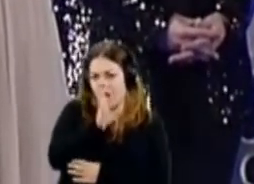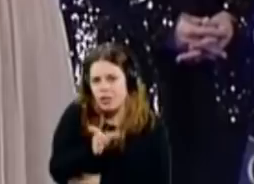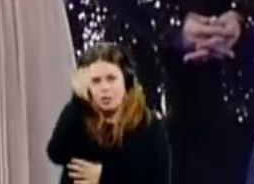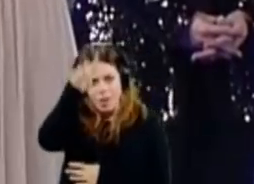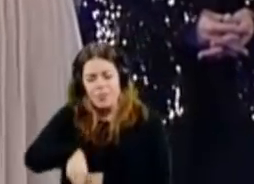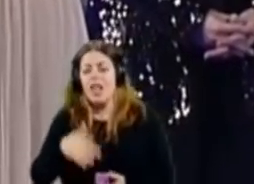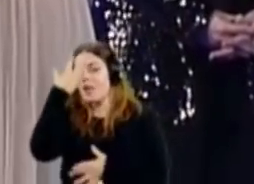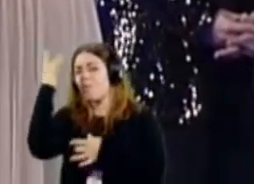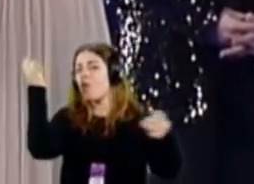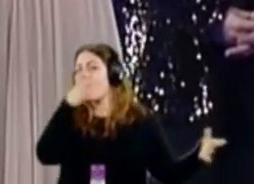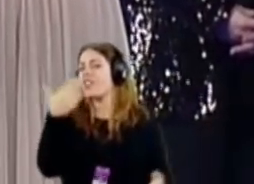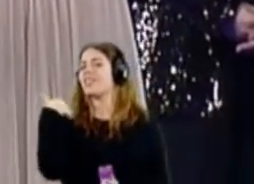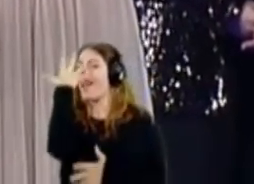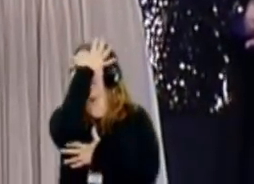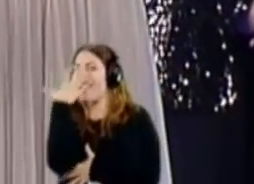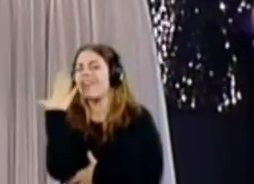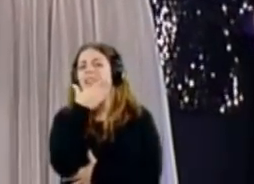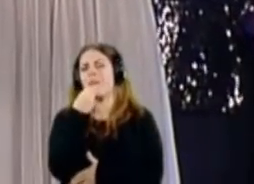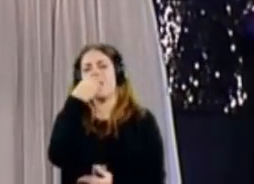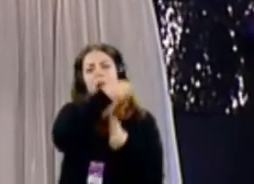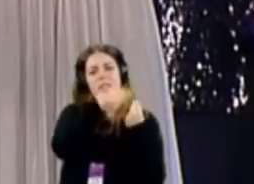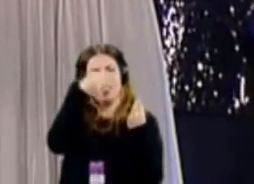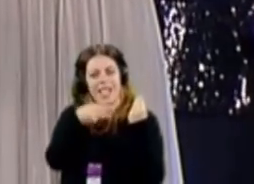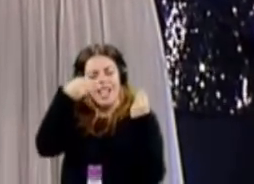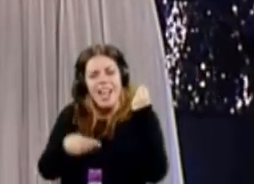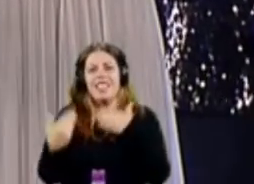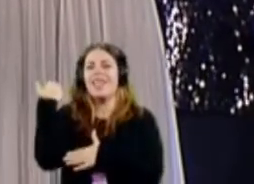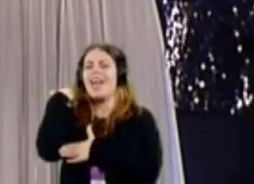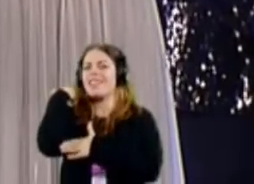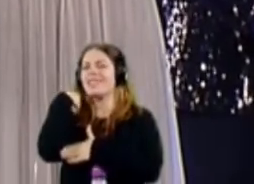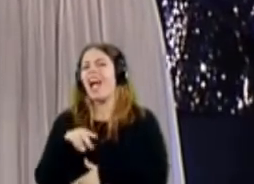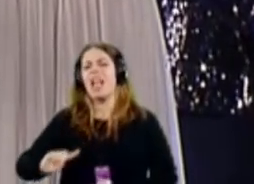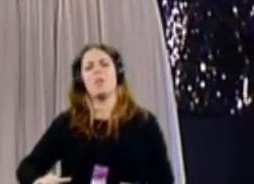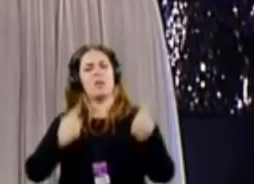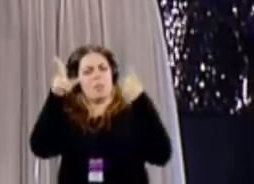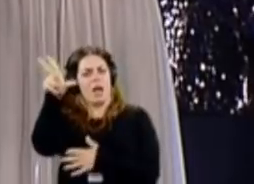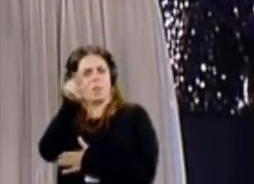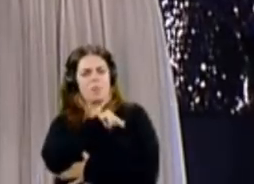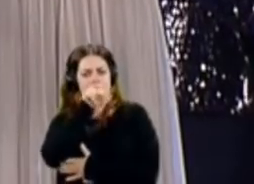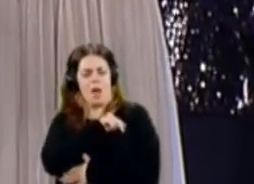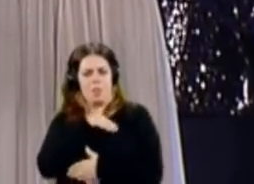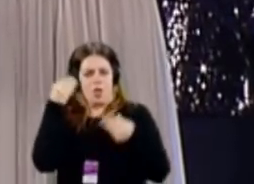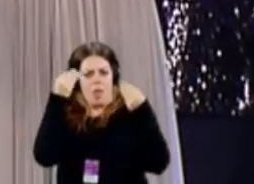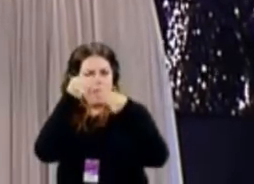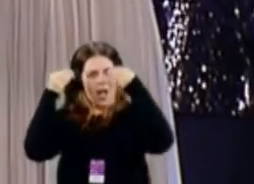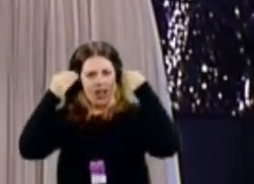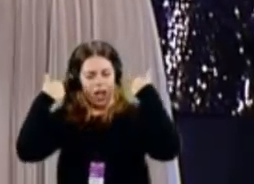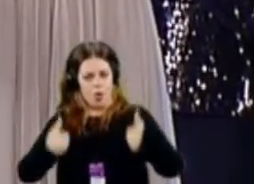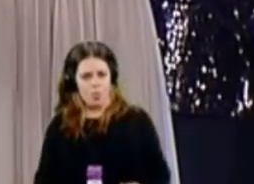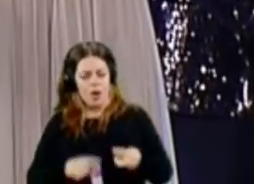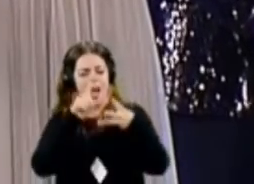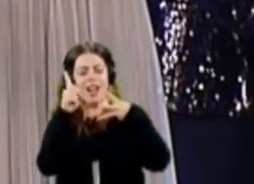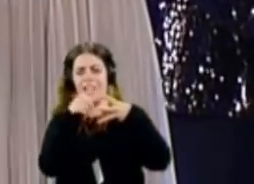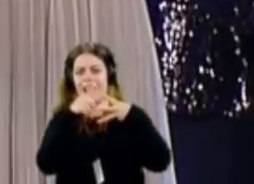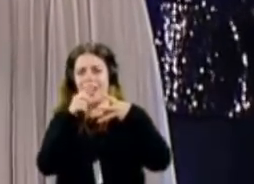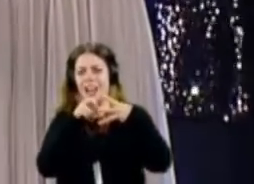el Carnaval de Las Palmas de Gran Canaria 2018 va a coronar a su primer premio de maquillaje corporal, que es...